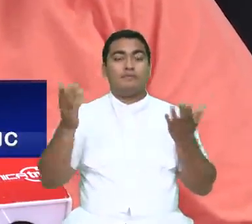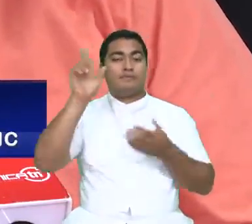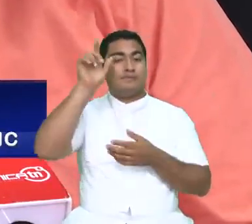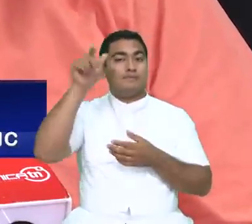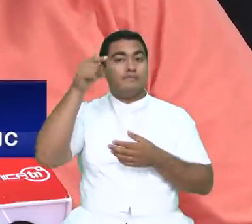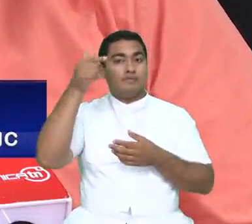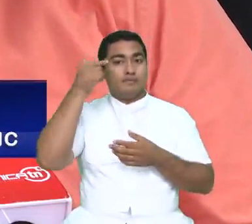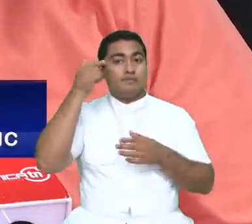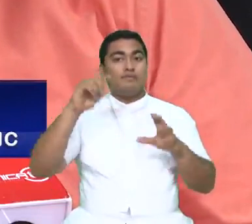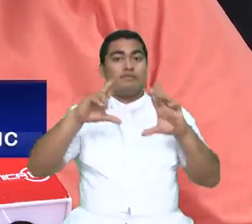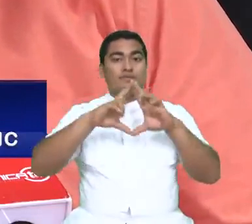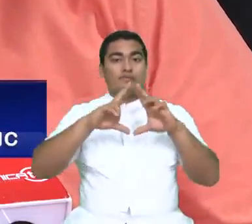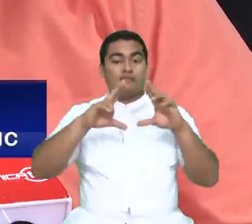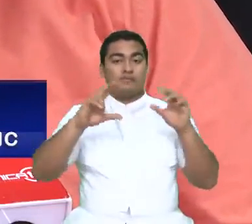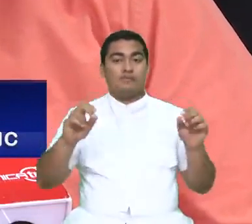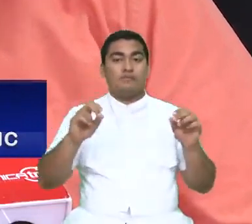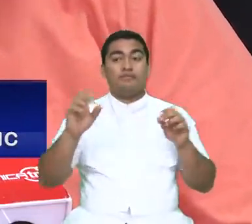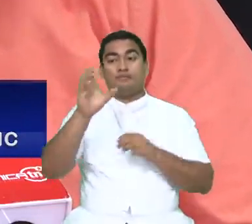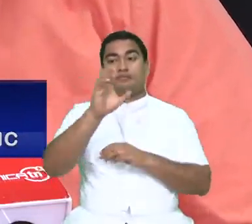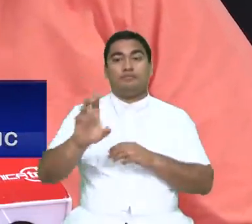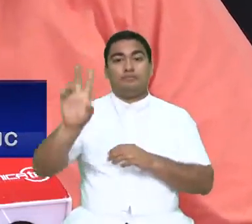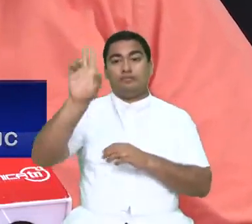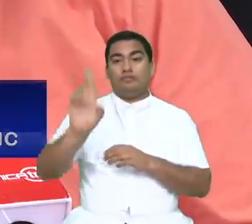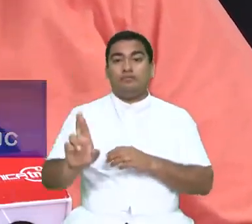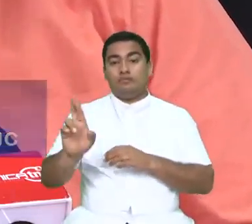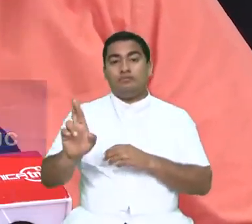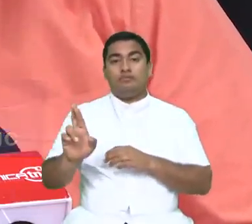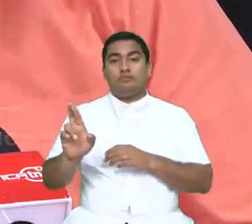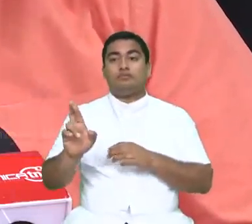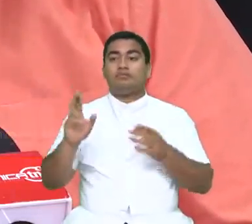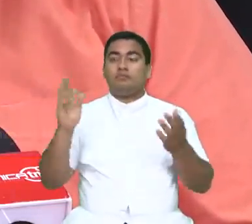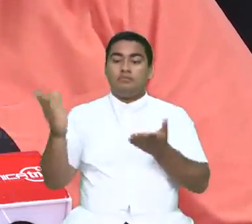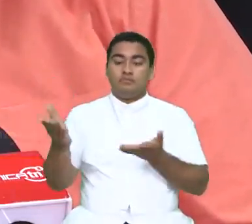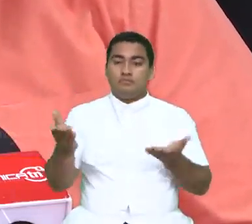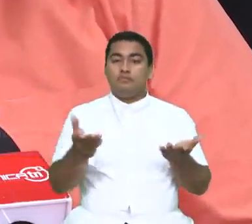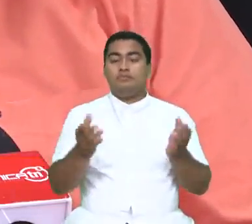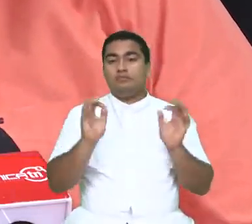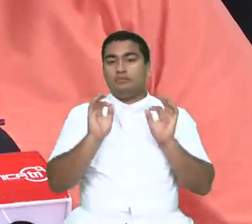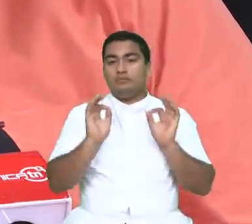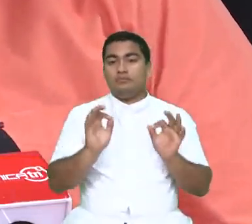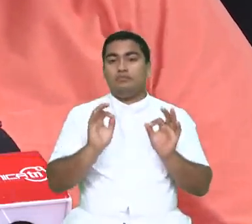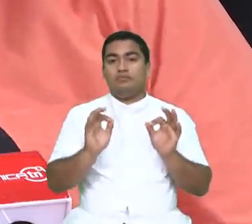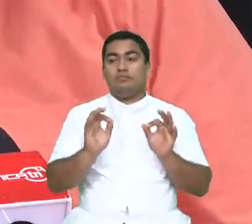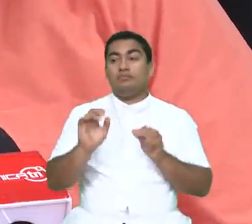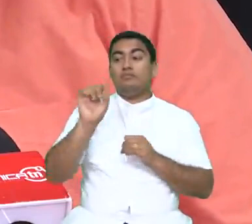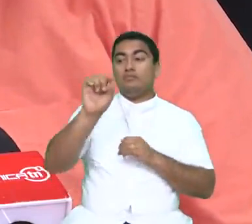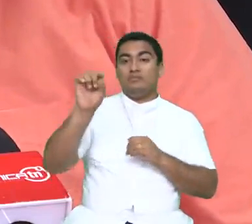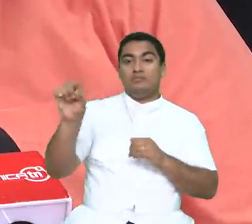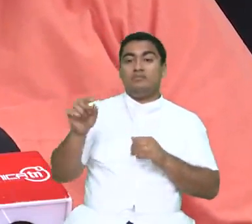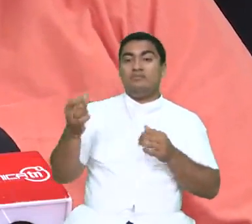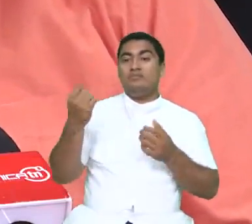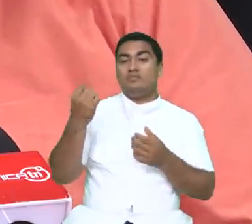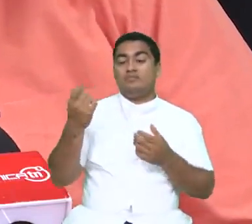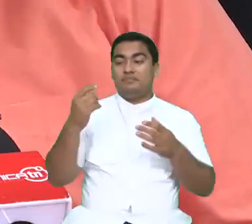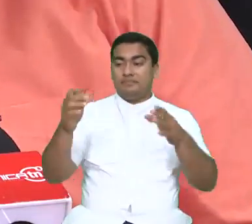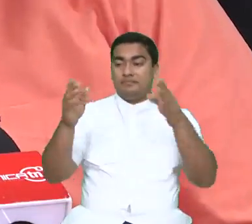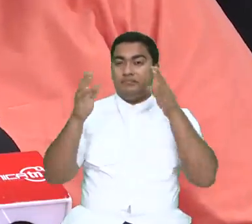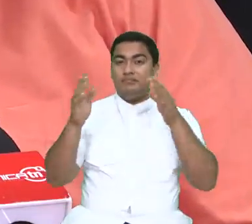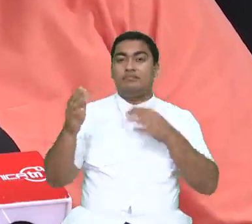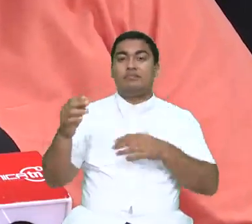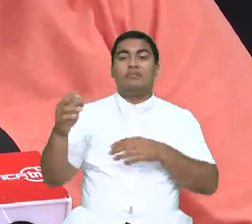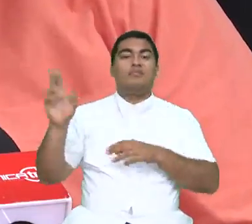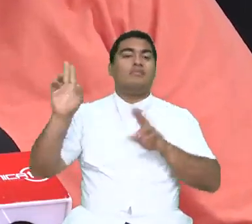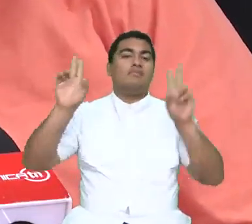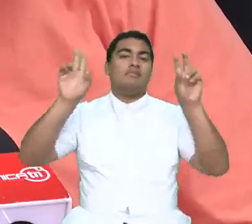Nicaragua y esperamos que el gobierno de Costa Rica lo reciba con beneplácito porque ellos están pendientes con nosotros con el